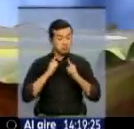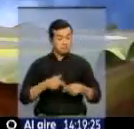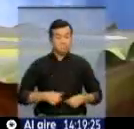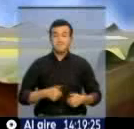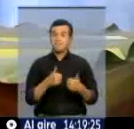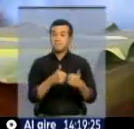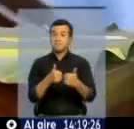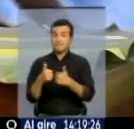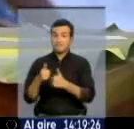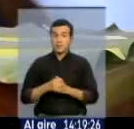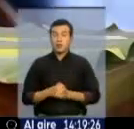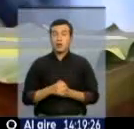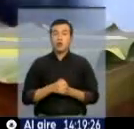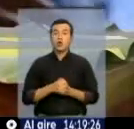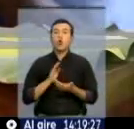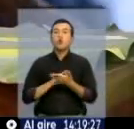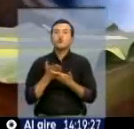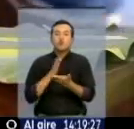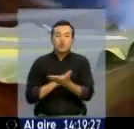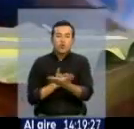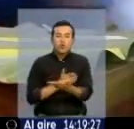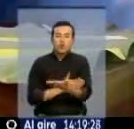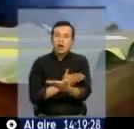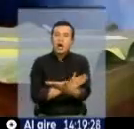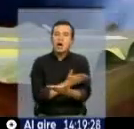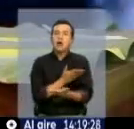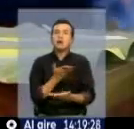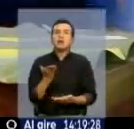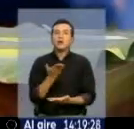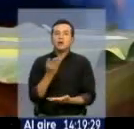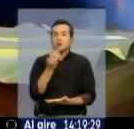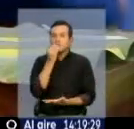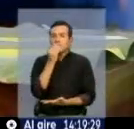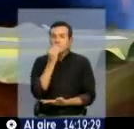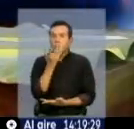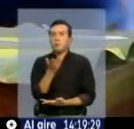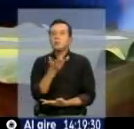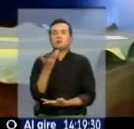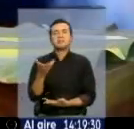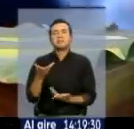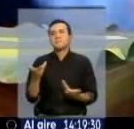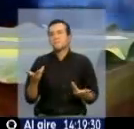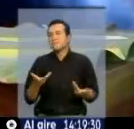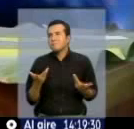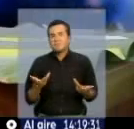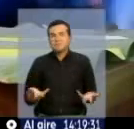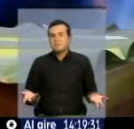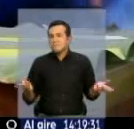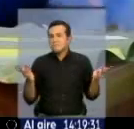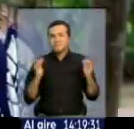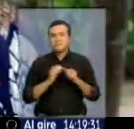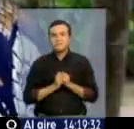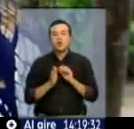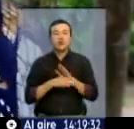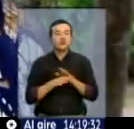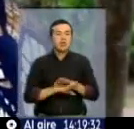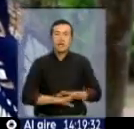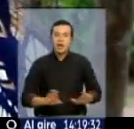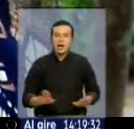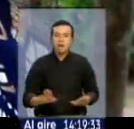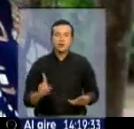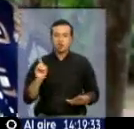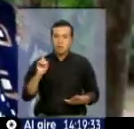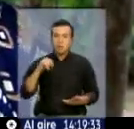minerales. La yuca no solamente es para comerla así simplemente cocinada, ¿no? Lo tenemos